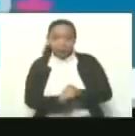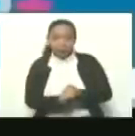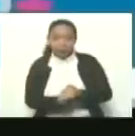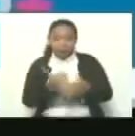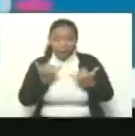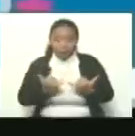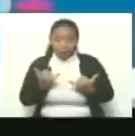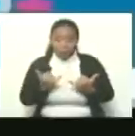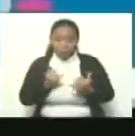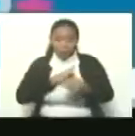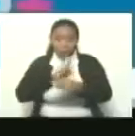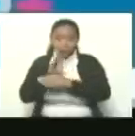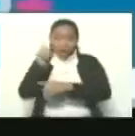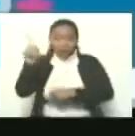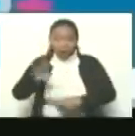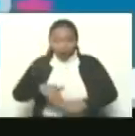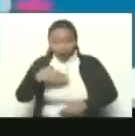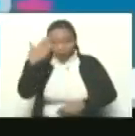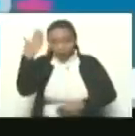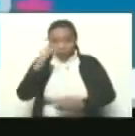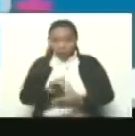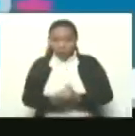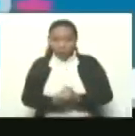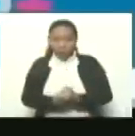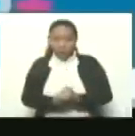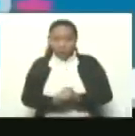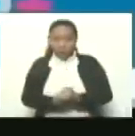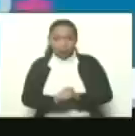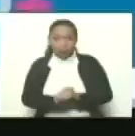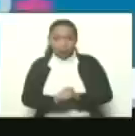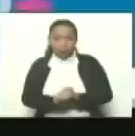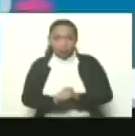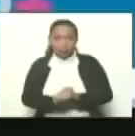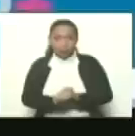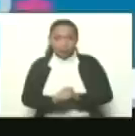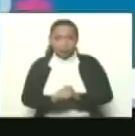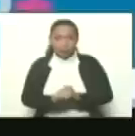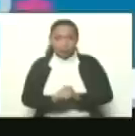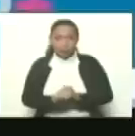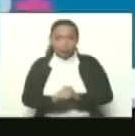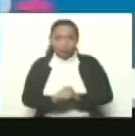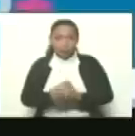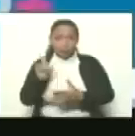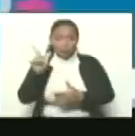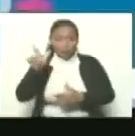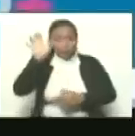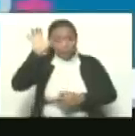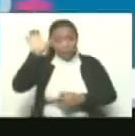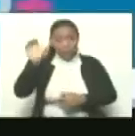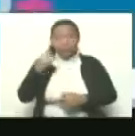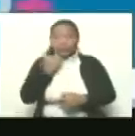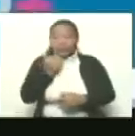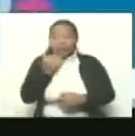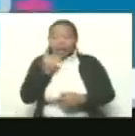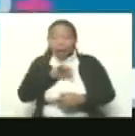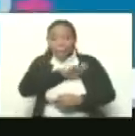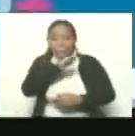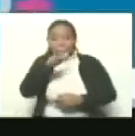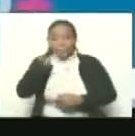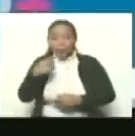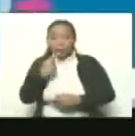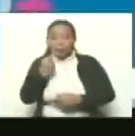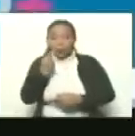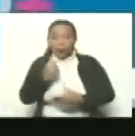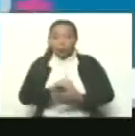Recientemente estuve en Arabia Saudita, en la ciudad de Jeddah, una ciudad costera, hacia el Mar Rojo. Mar Rojo